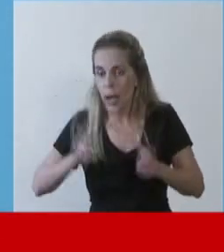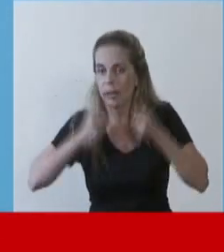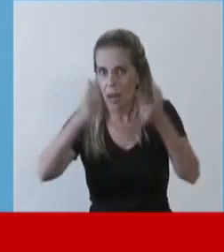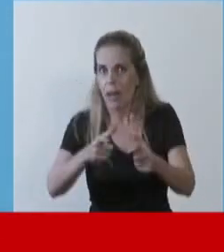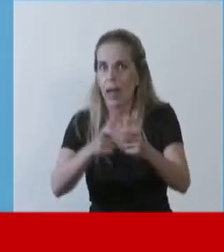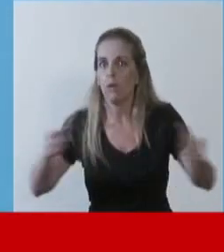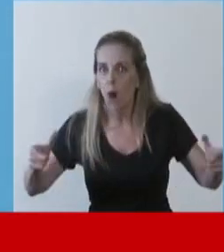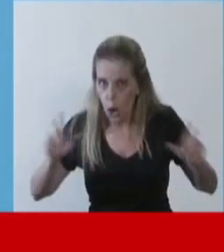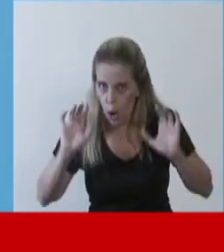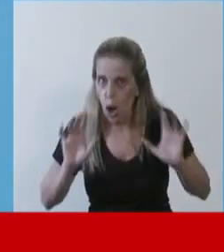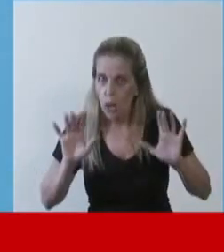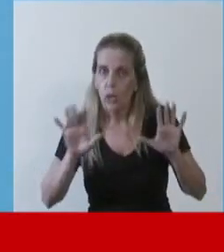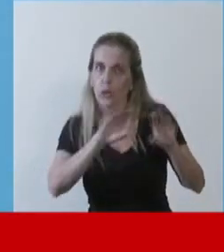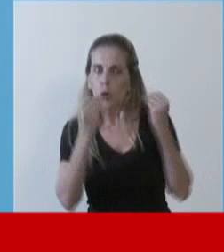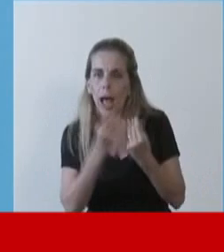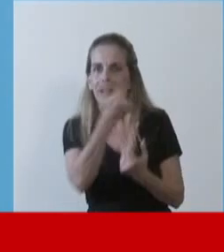incluye al